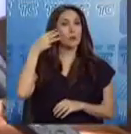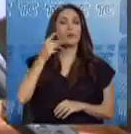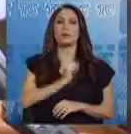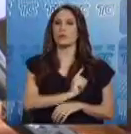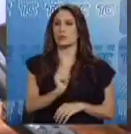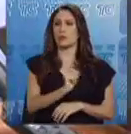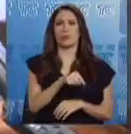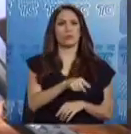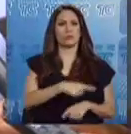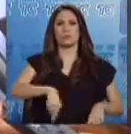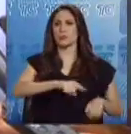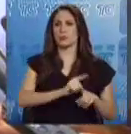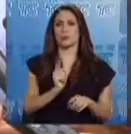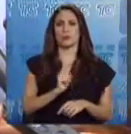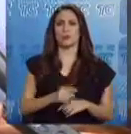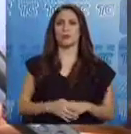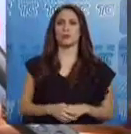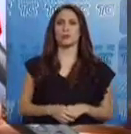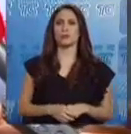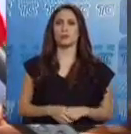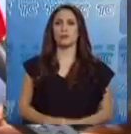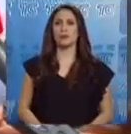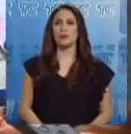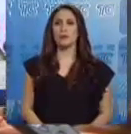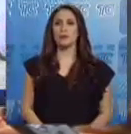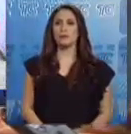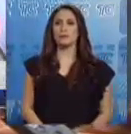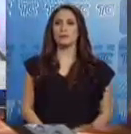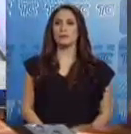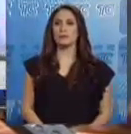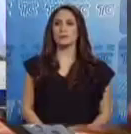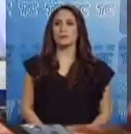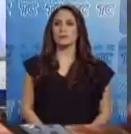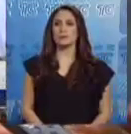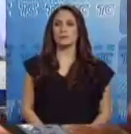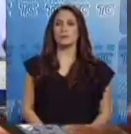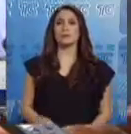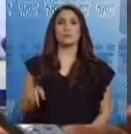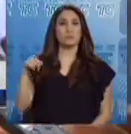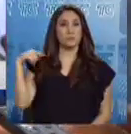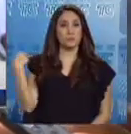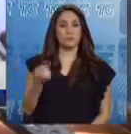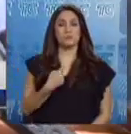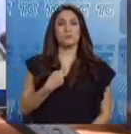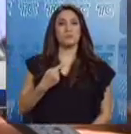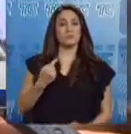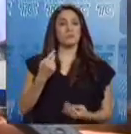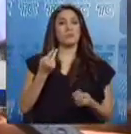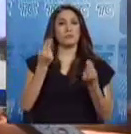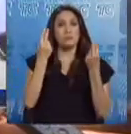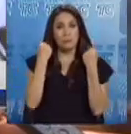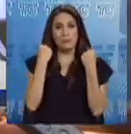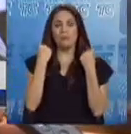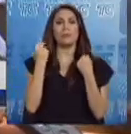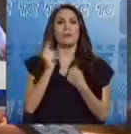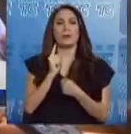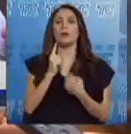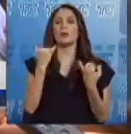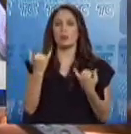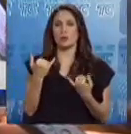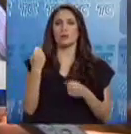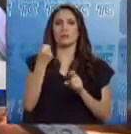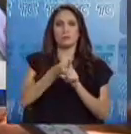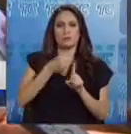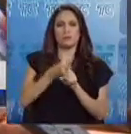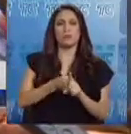No vamos a bajar la intensidad de estas operaciones hasta que los culpables de la muerte del